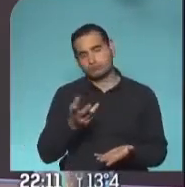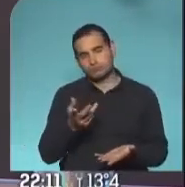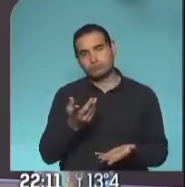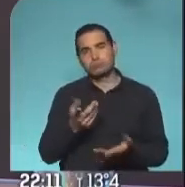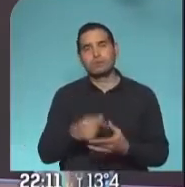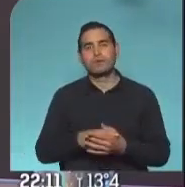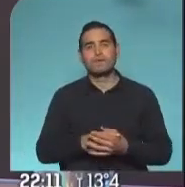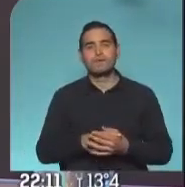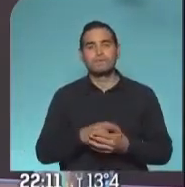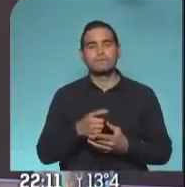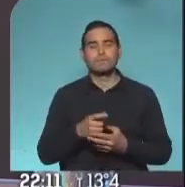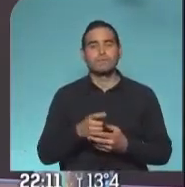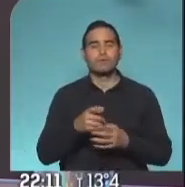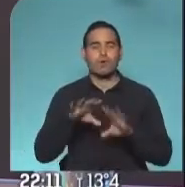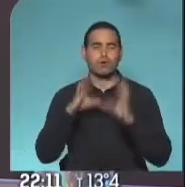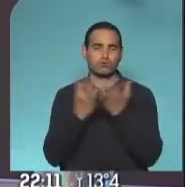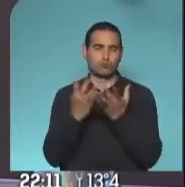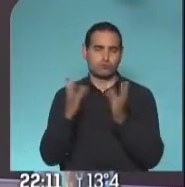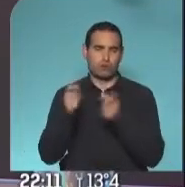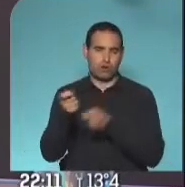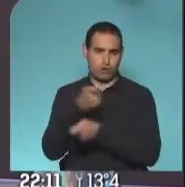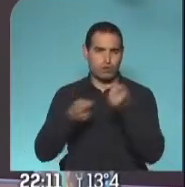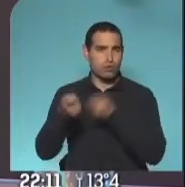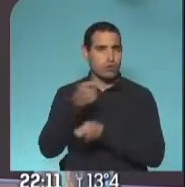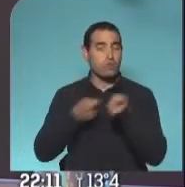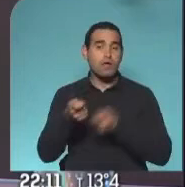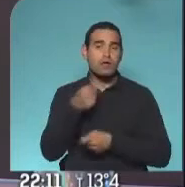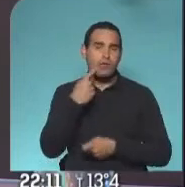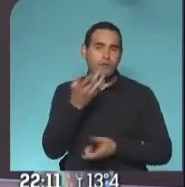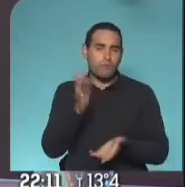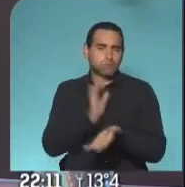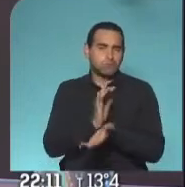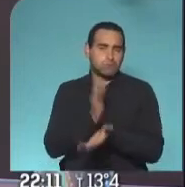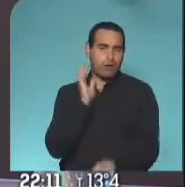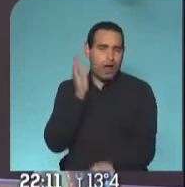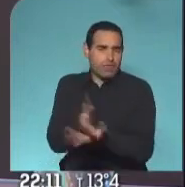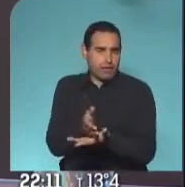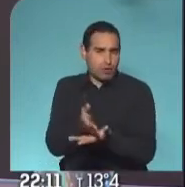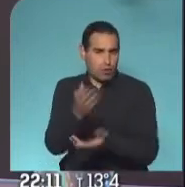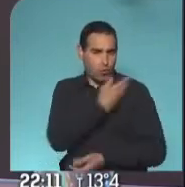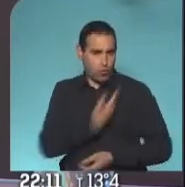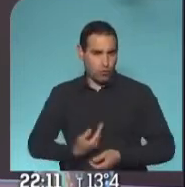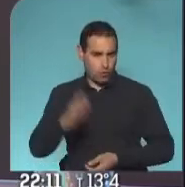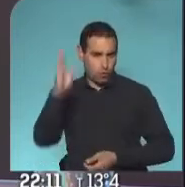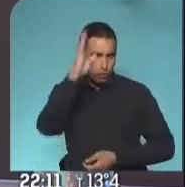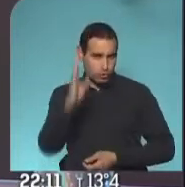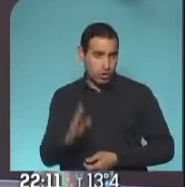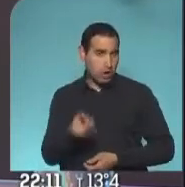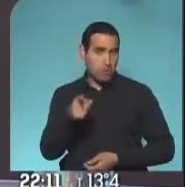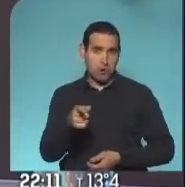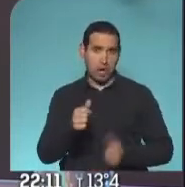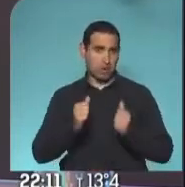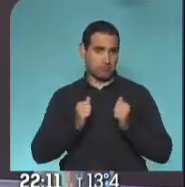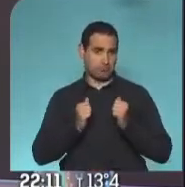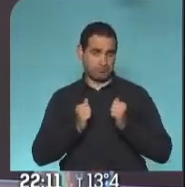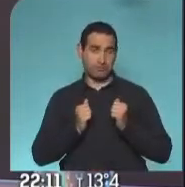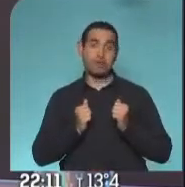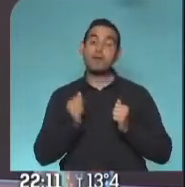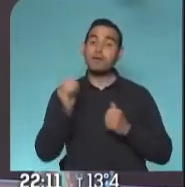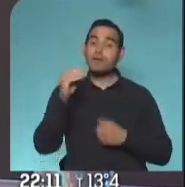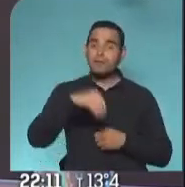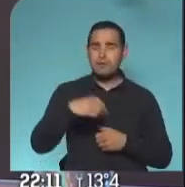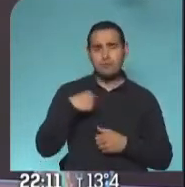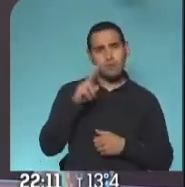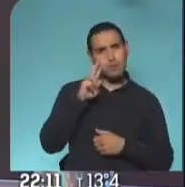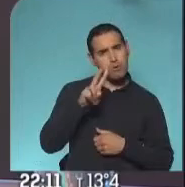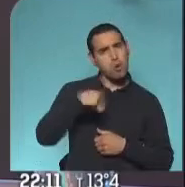la Organización Mundial de Comercio, como forma de castigar al gobierno de Bolsonaro por su política ambiental. Ahora, cuando uno